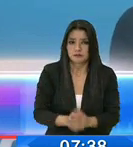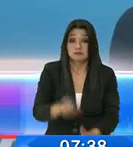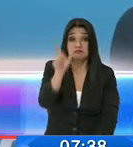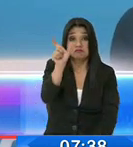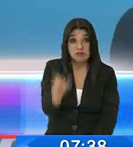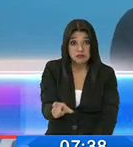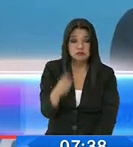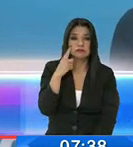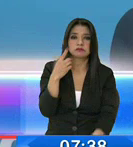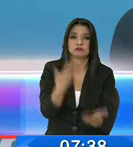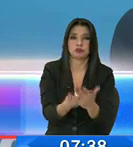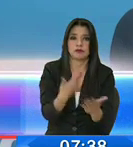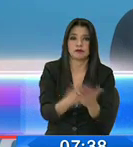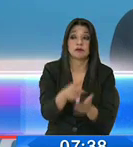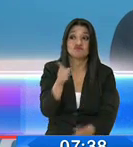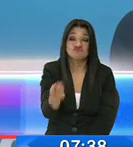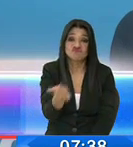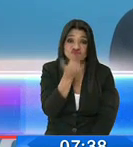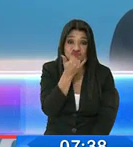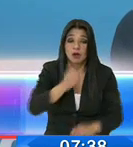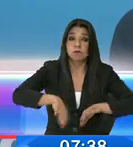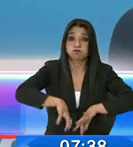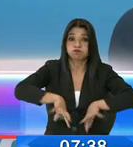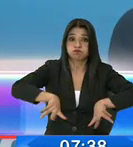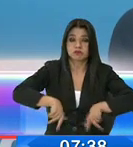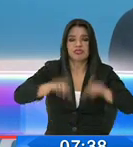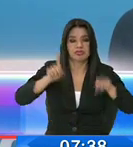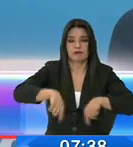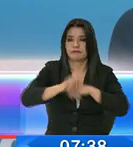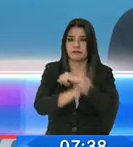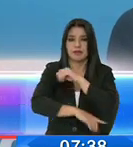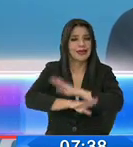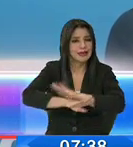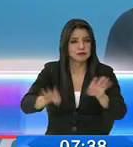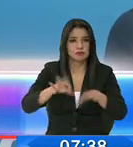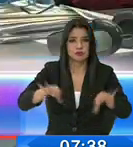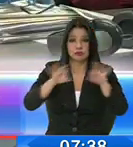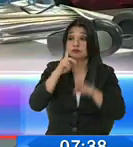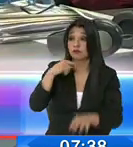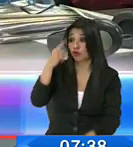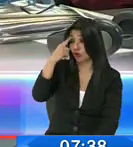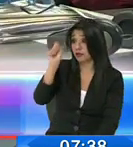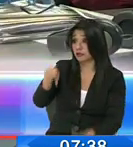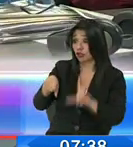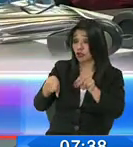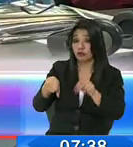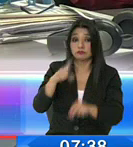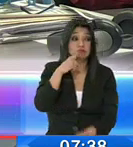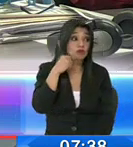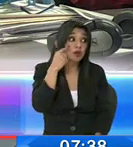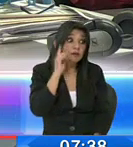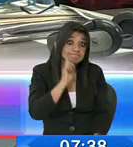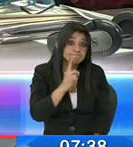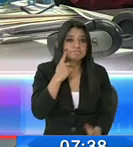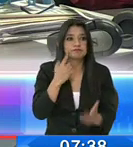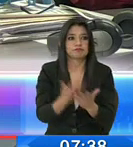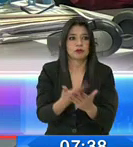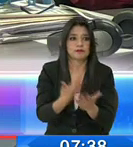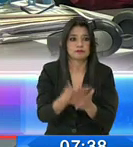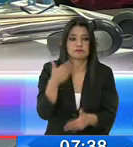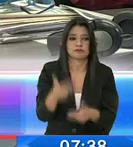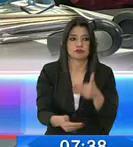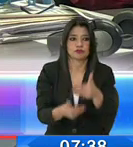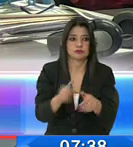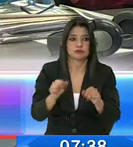se haya demostrado que cometió un acto de corrupción sea sancionado y correa ha hecho esto eso es lo que vamos a demostrar dentro del